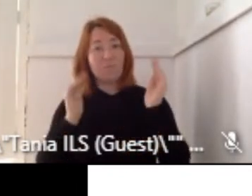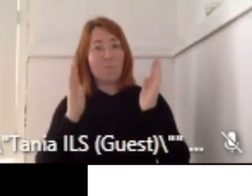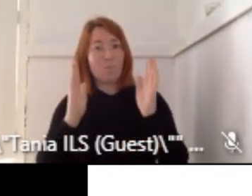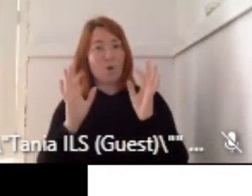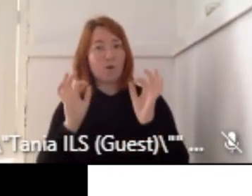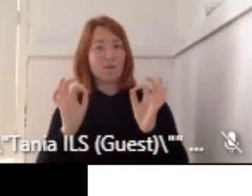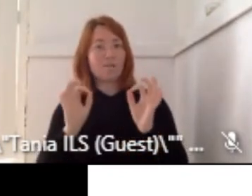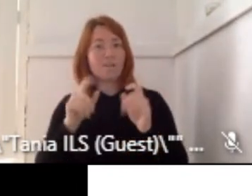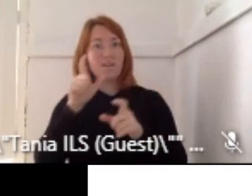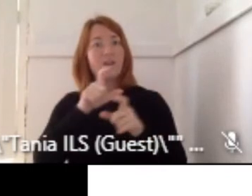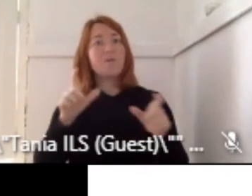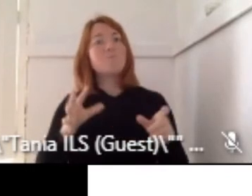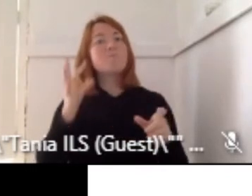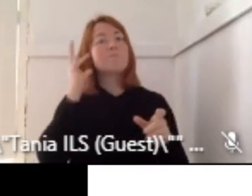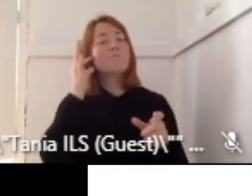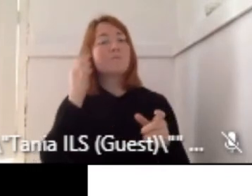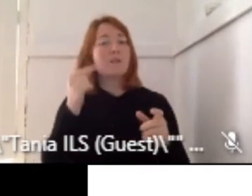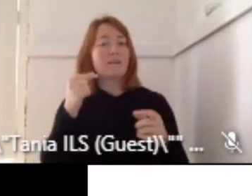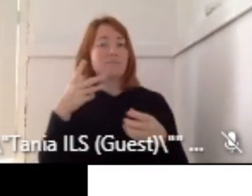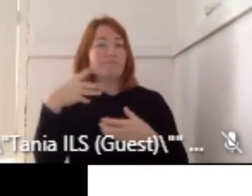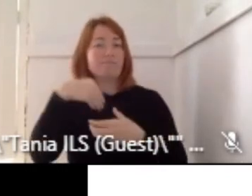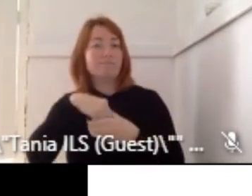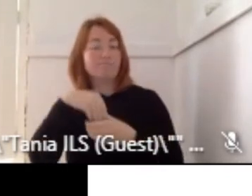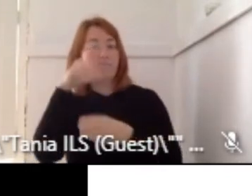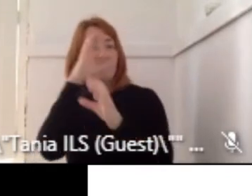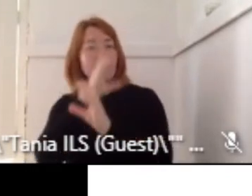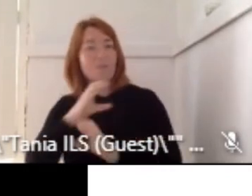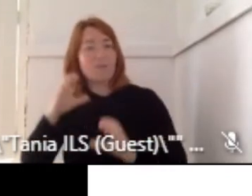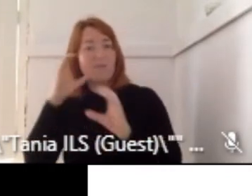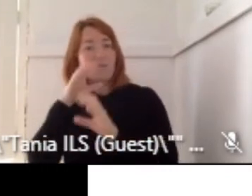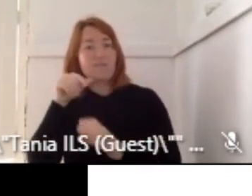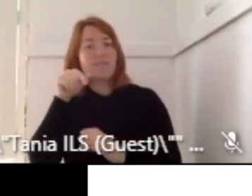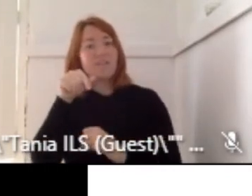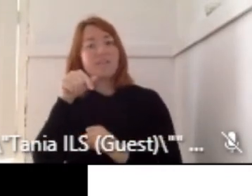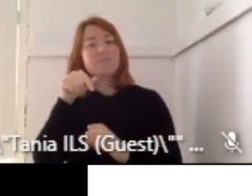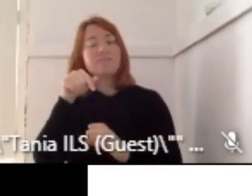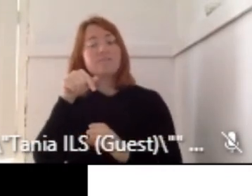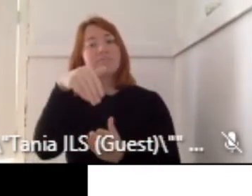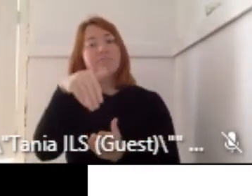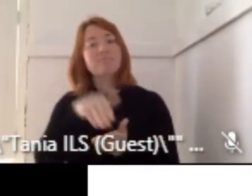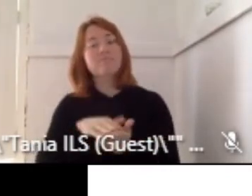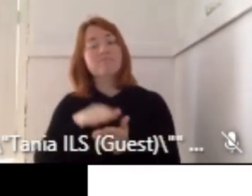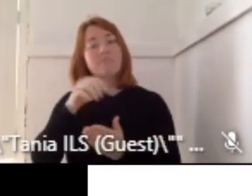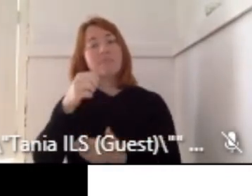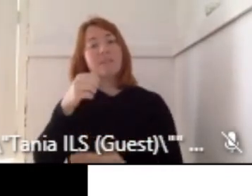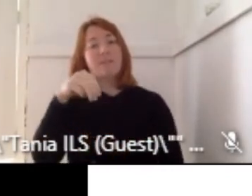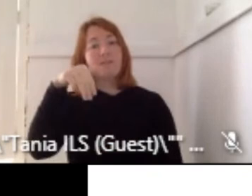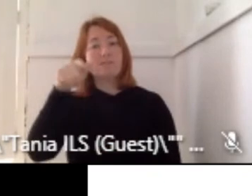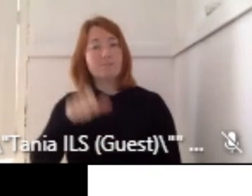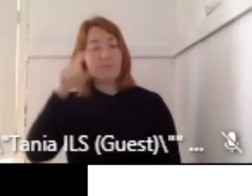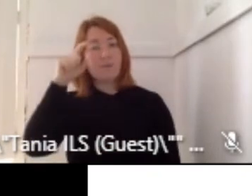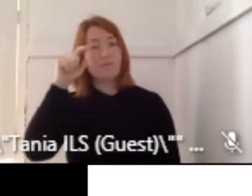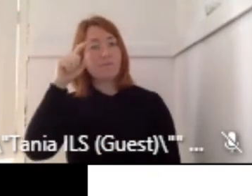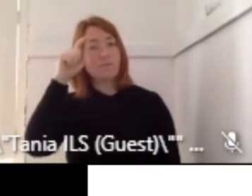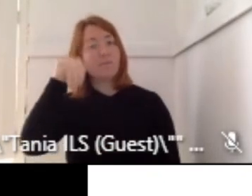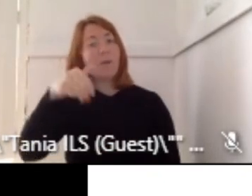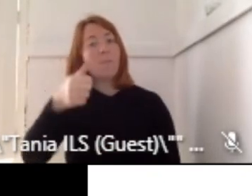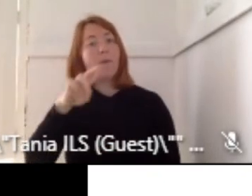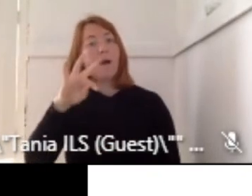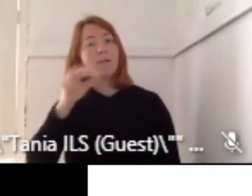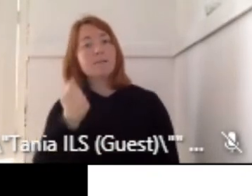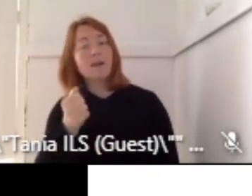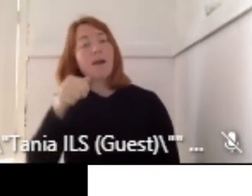referencia de Mujer y Ciencia, que está editado por Marta Macho, de la Universidad del País